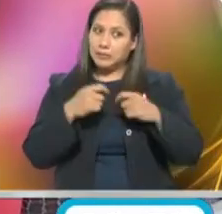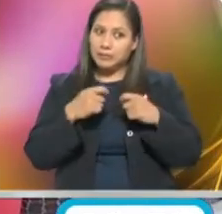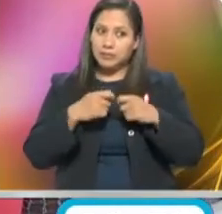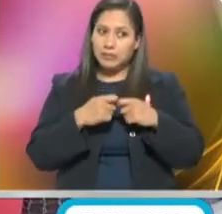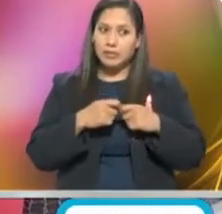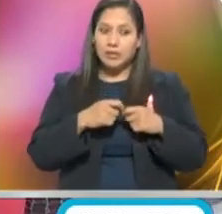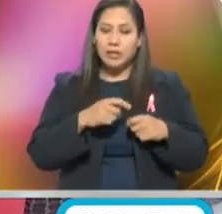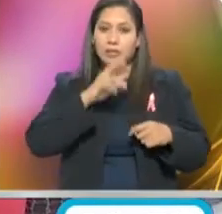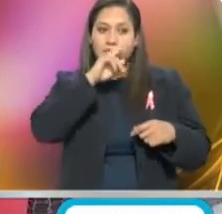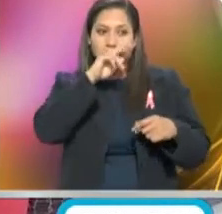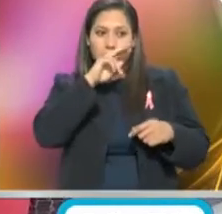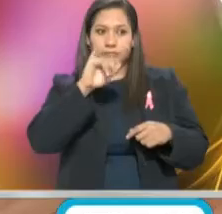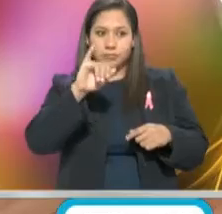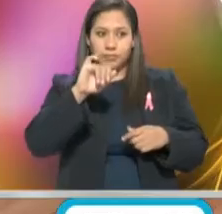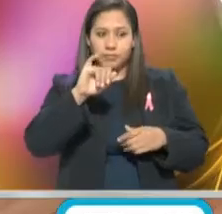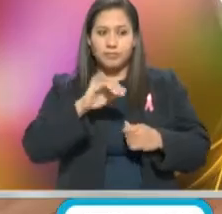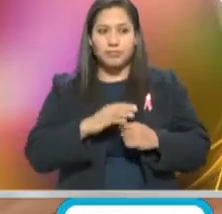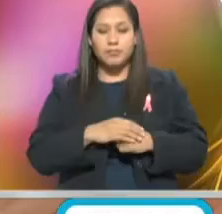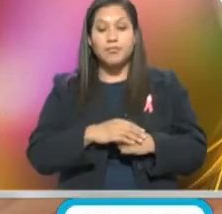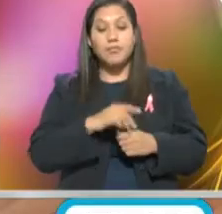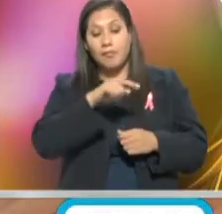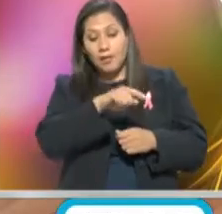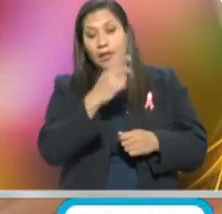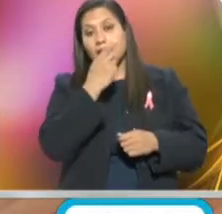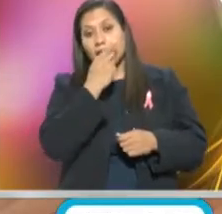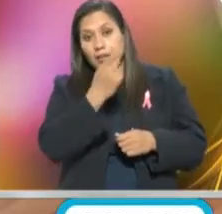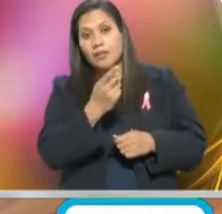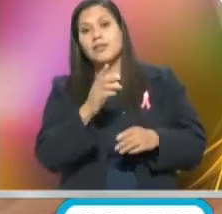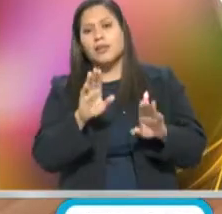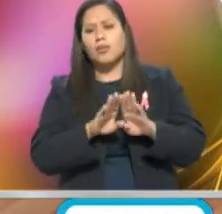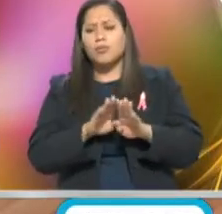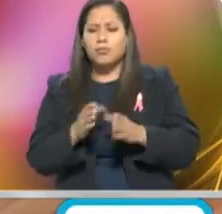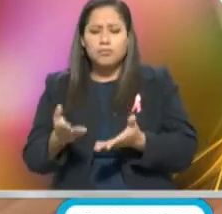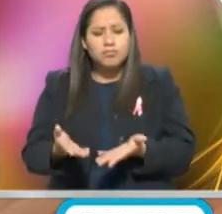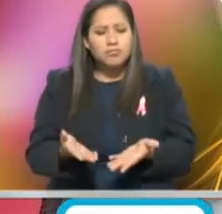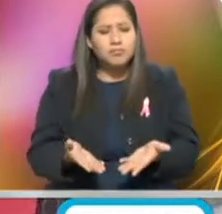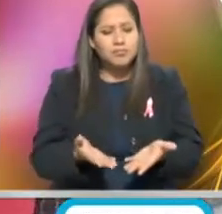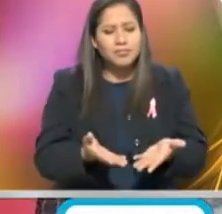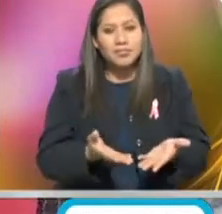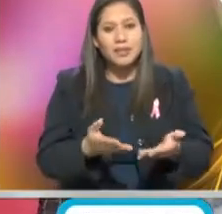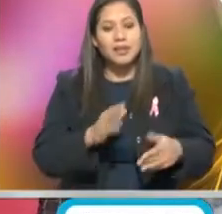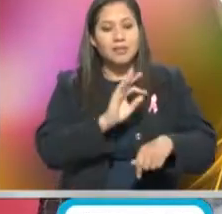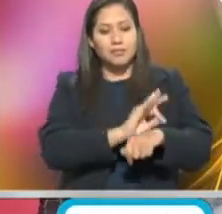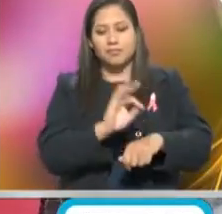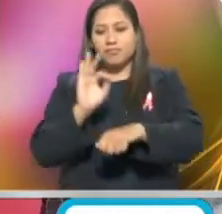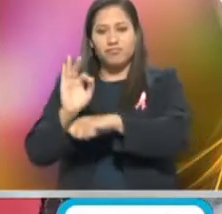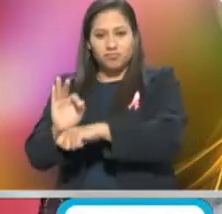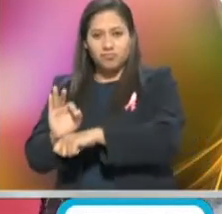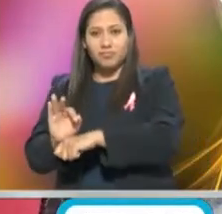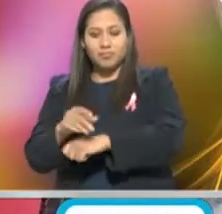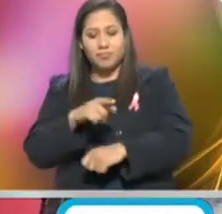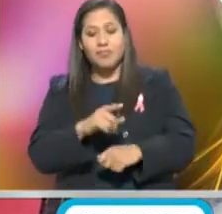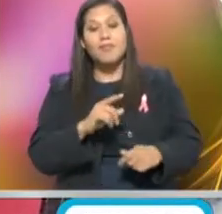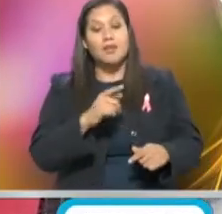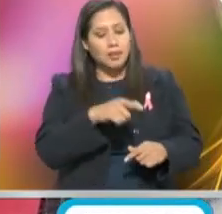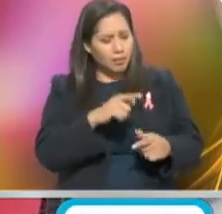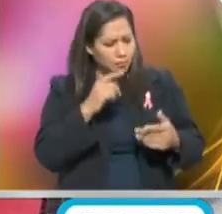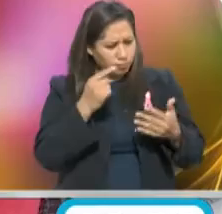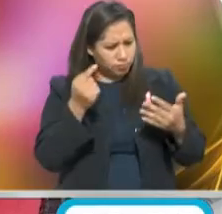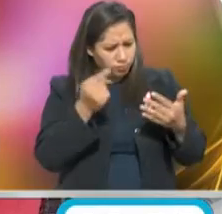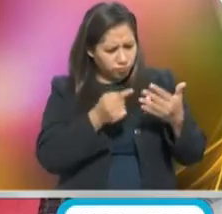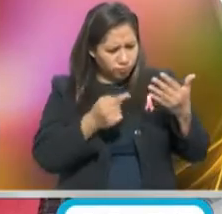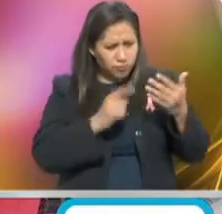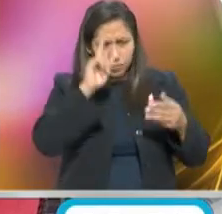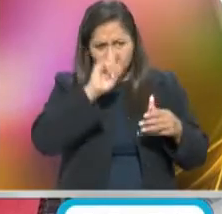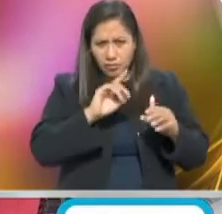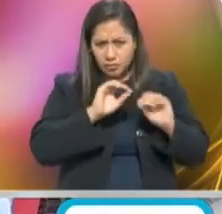sí me da cierto temor, ¿no? Y ahí te dicen Aquí cómo te dice hacerlo. cómo hacerlo y eso es lo En padre. beneficio de ambos. Sí. Lo que te da es como pasos ya muy puntuales de